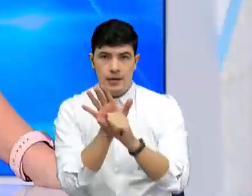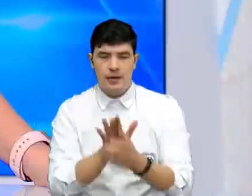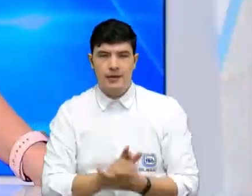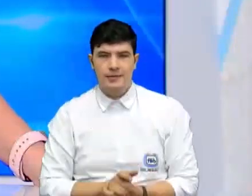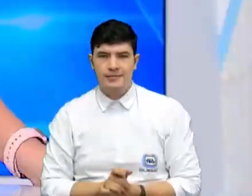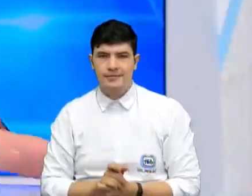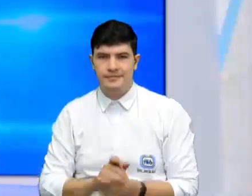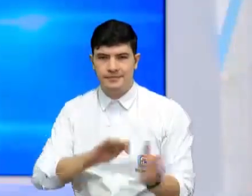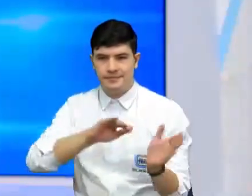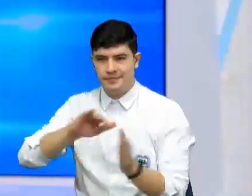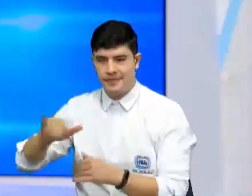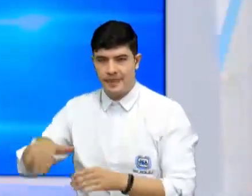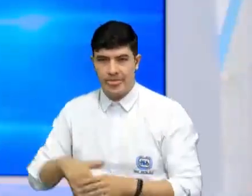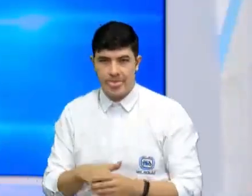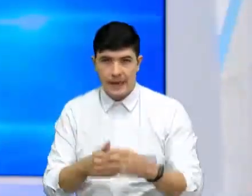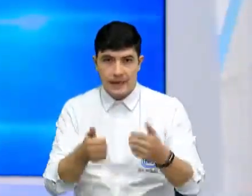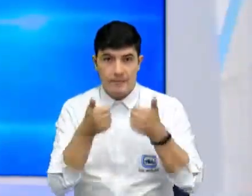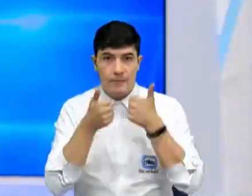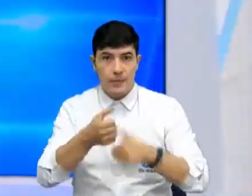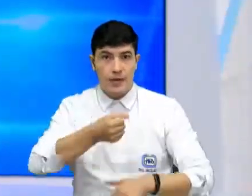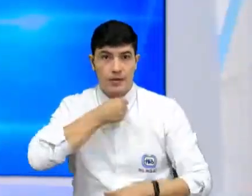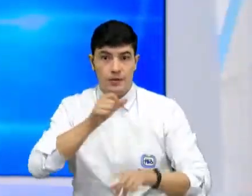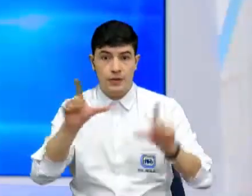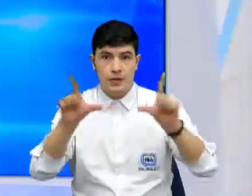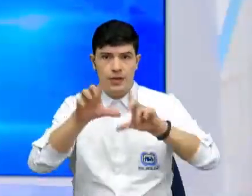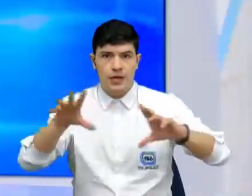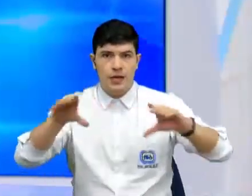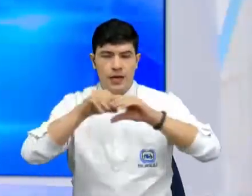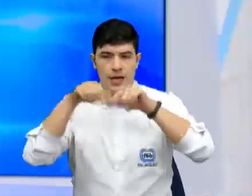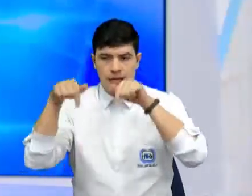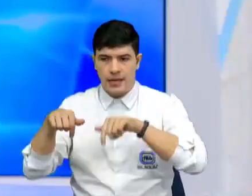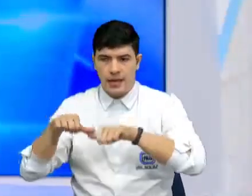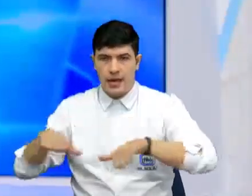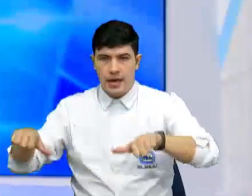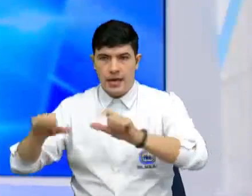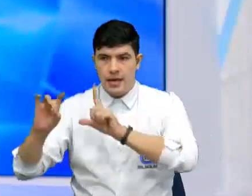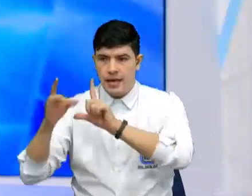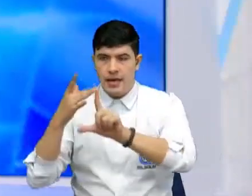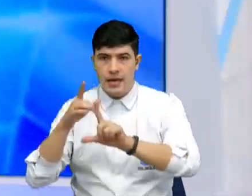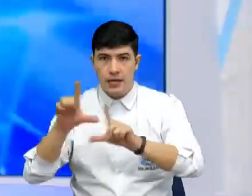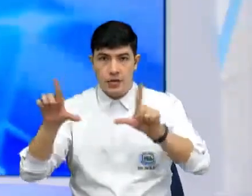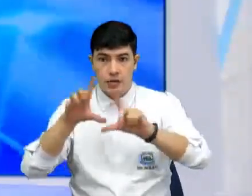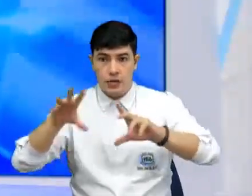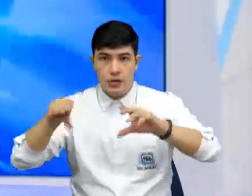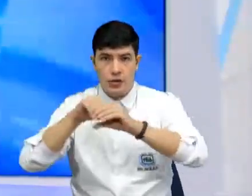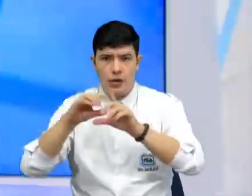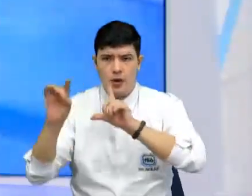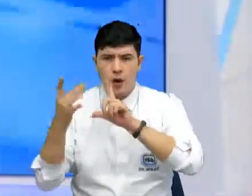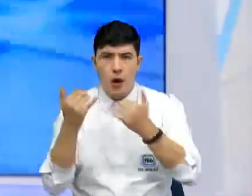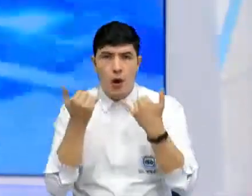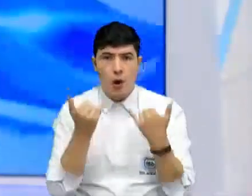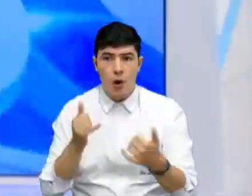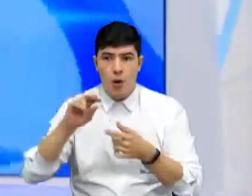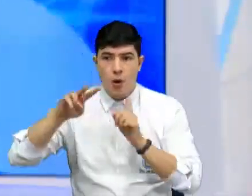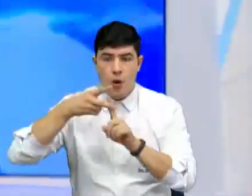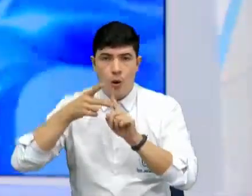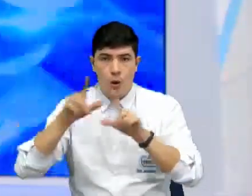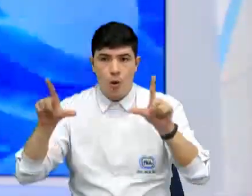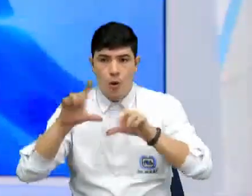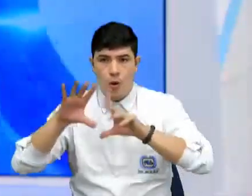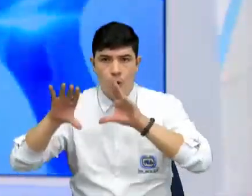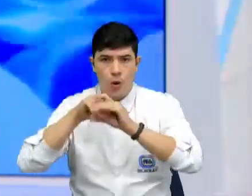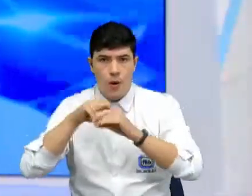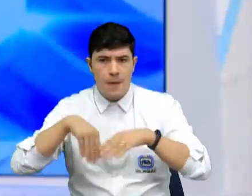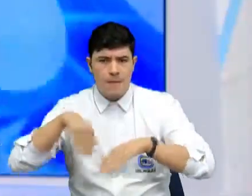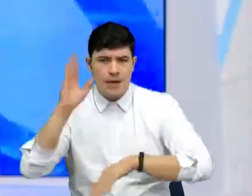Y muy buenas noticias llegan al canal TRO, esta vez desde el área digital, porque TRO Digital se posiciona hoy como el segundo canal regional